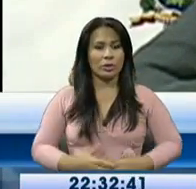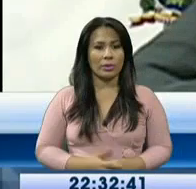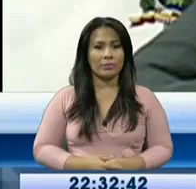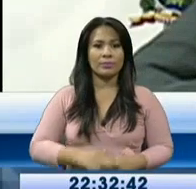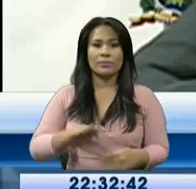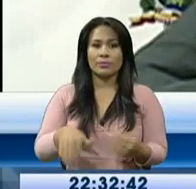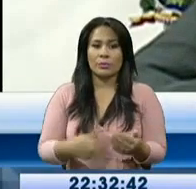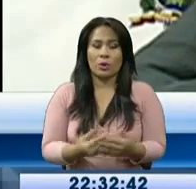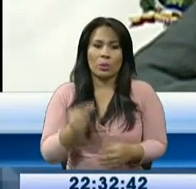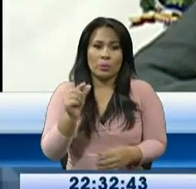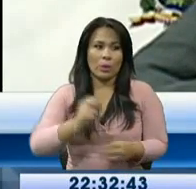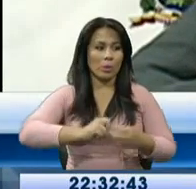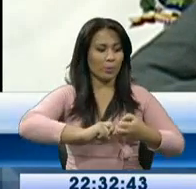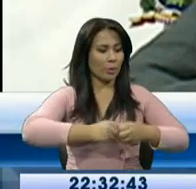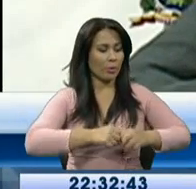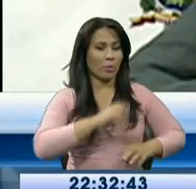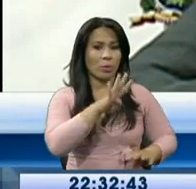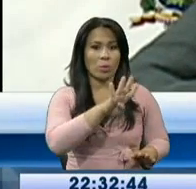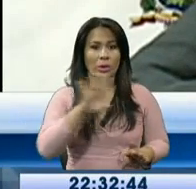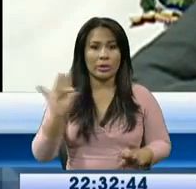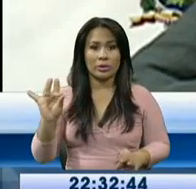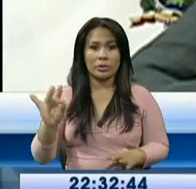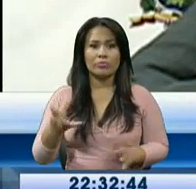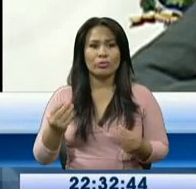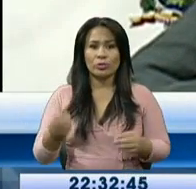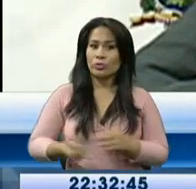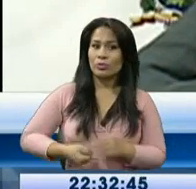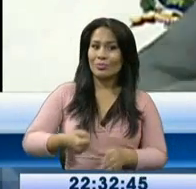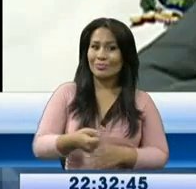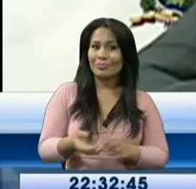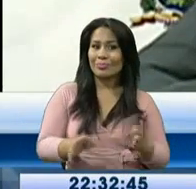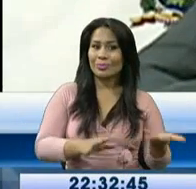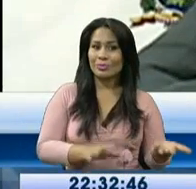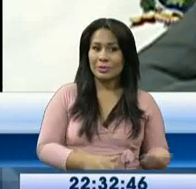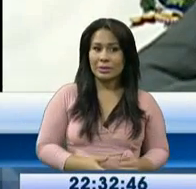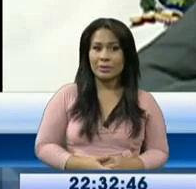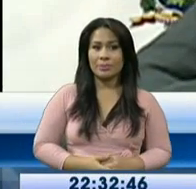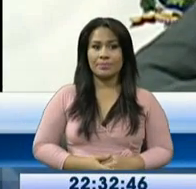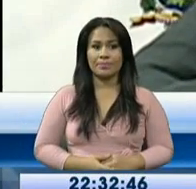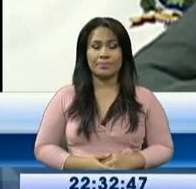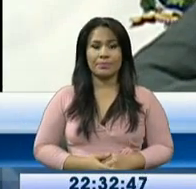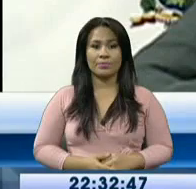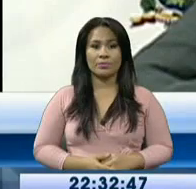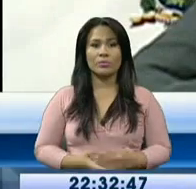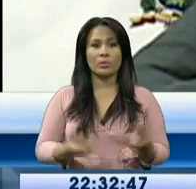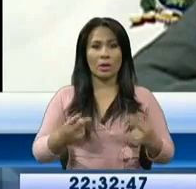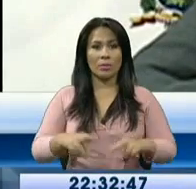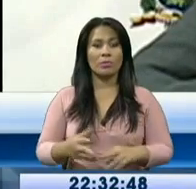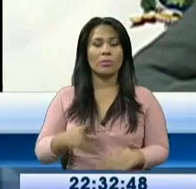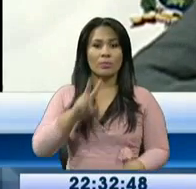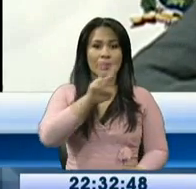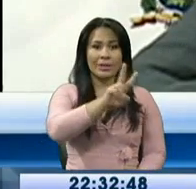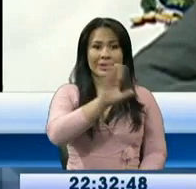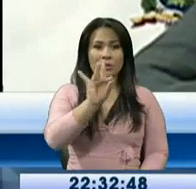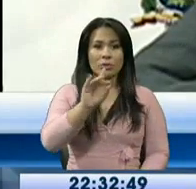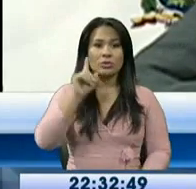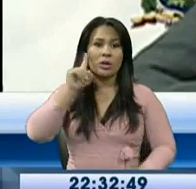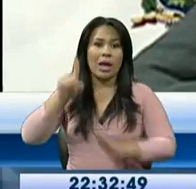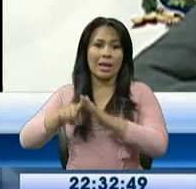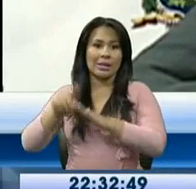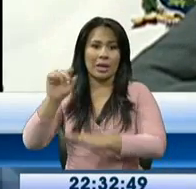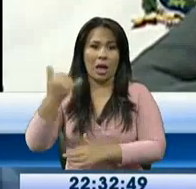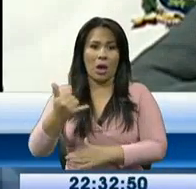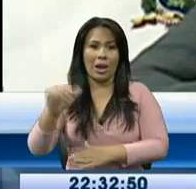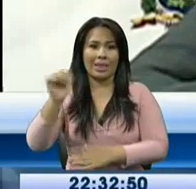74 casos a 48 lo que corresponde asesinatos provenientes de 6 a 5 donaciones de 28 a 19 y